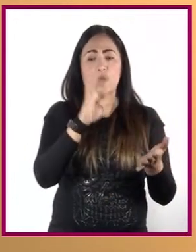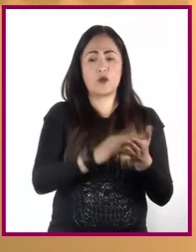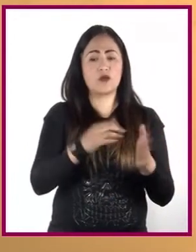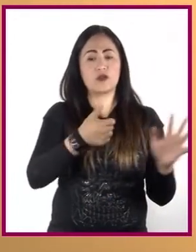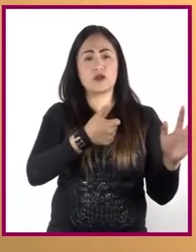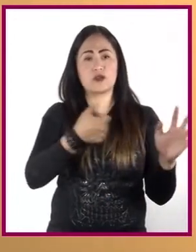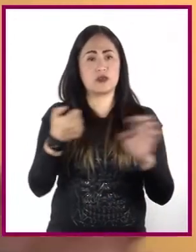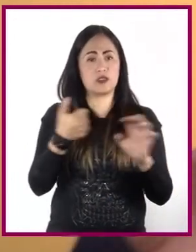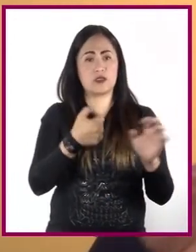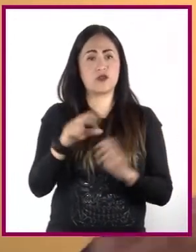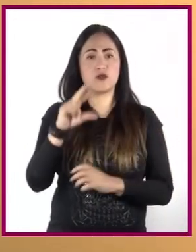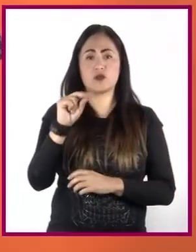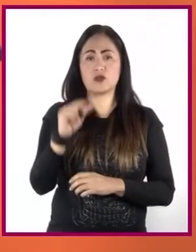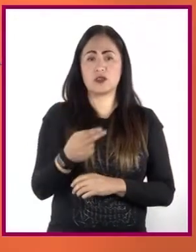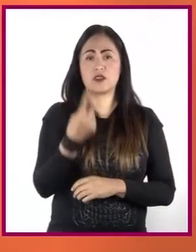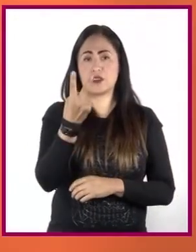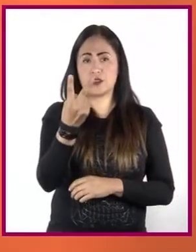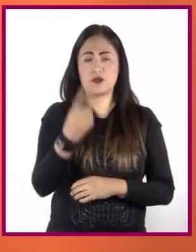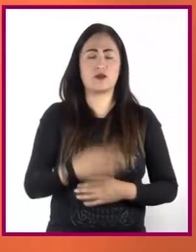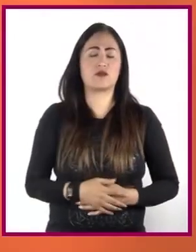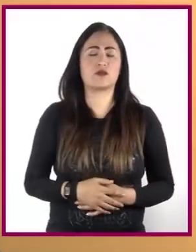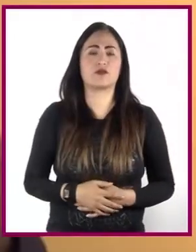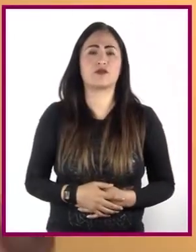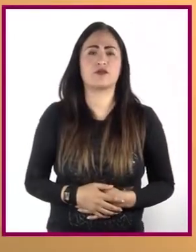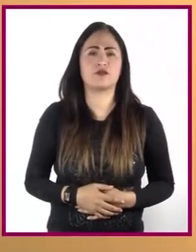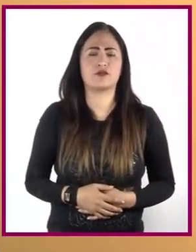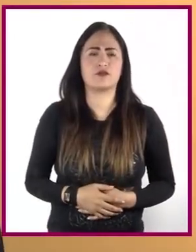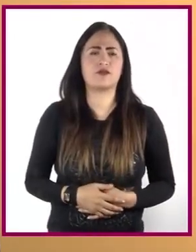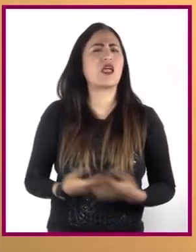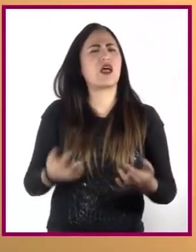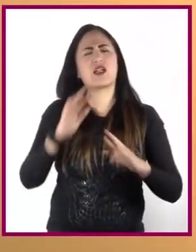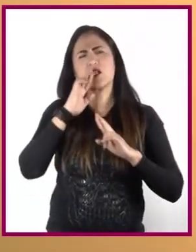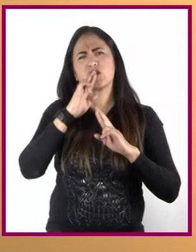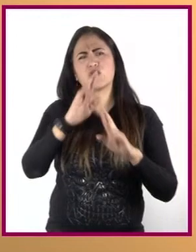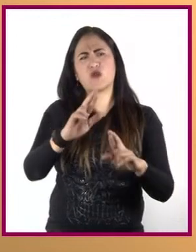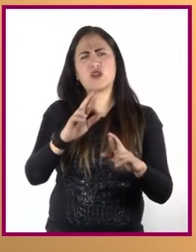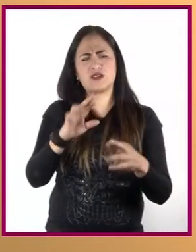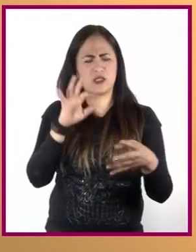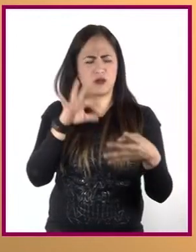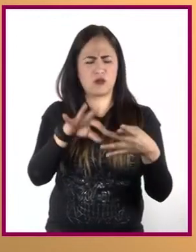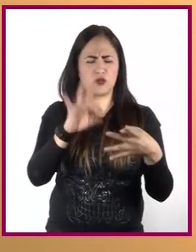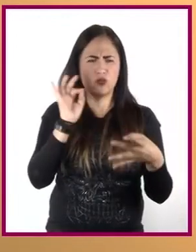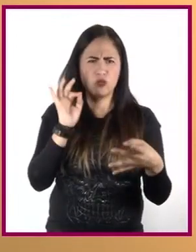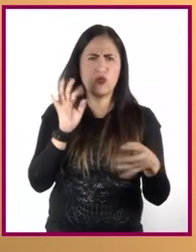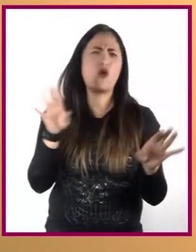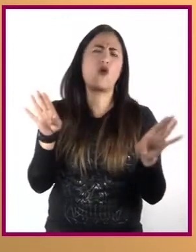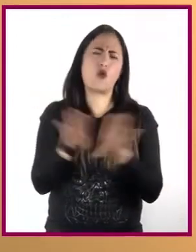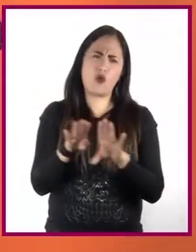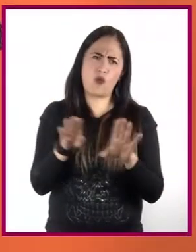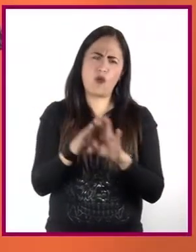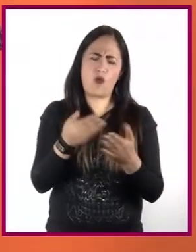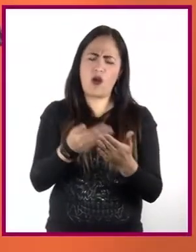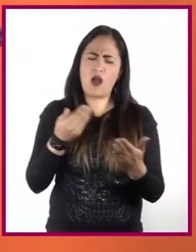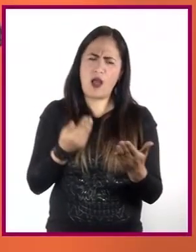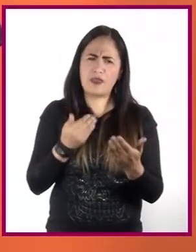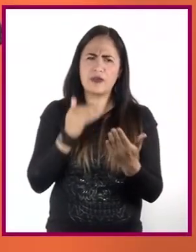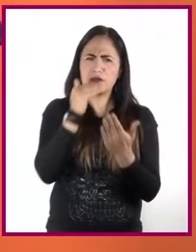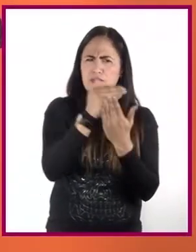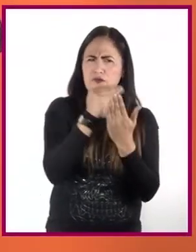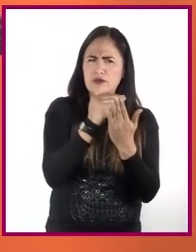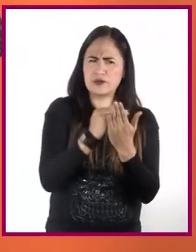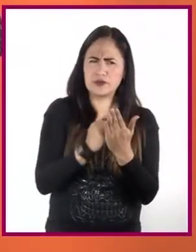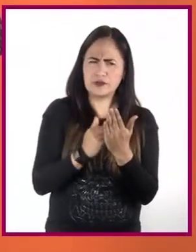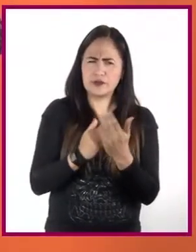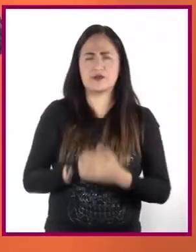0.682. Maestra Irma, ¿cómo se encuentra la solución a esta pregunta sobre frecuencias relativas? En